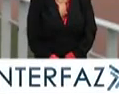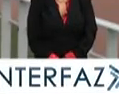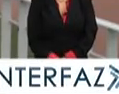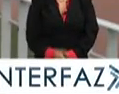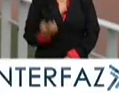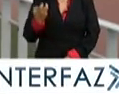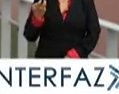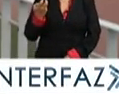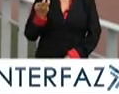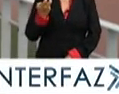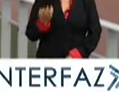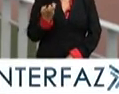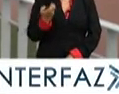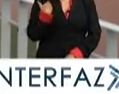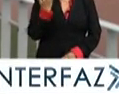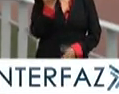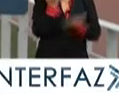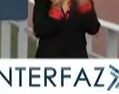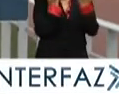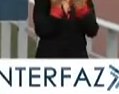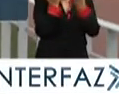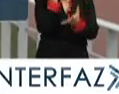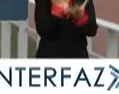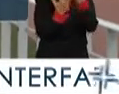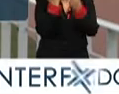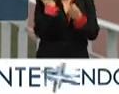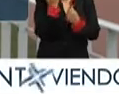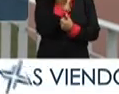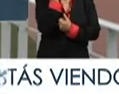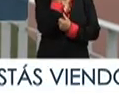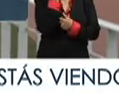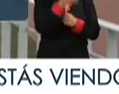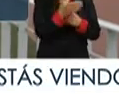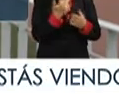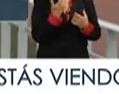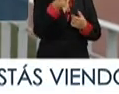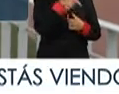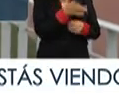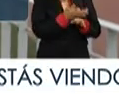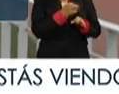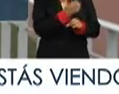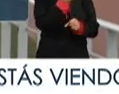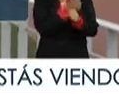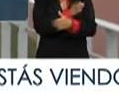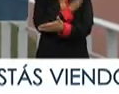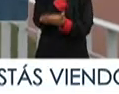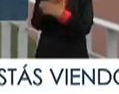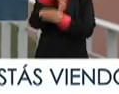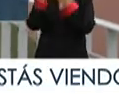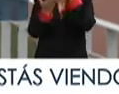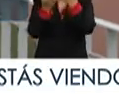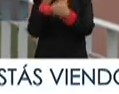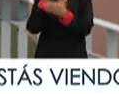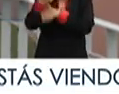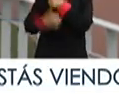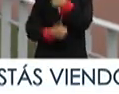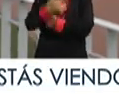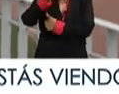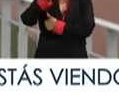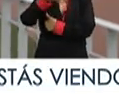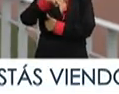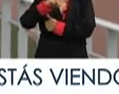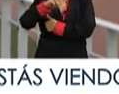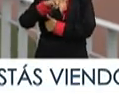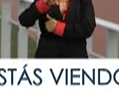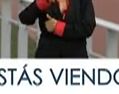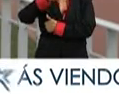esta formación integral que tiene el joven estudiante, que tengan esta oportunidad de participar en un evento panamericano,